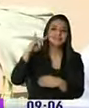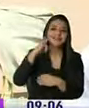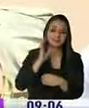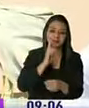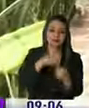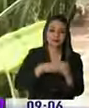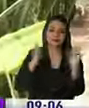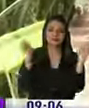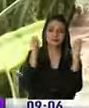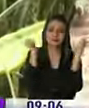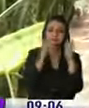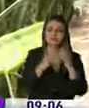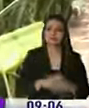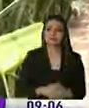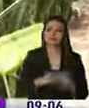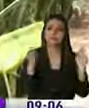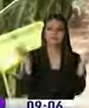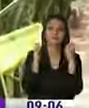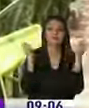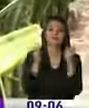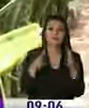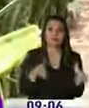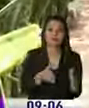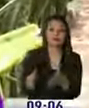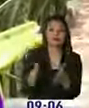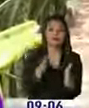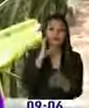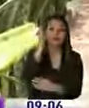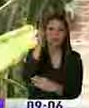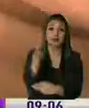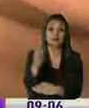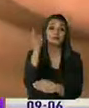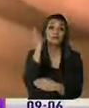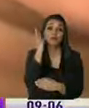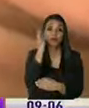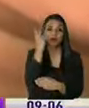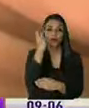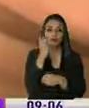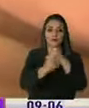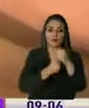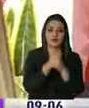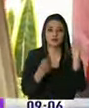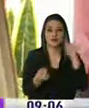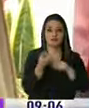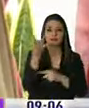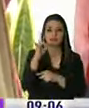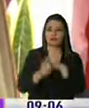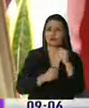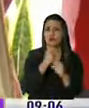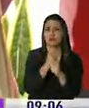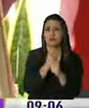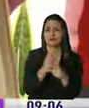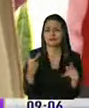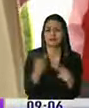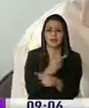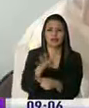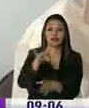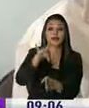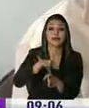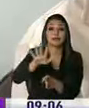parte de la Fundación. La Fundación Caminos de Esperanza Talita Kumi acoge a mujeres de entre 12 y 18 años que se encuentran en situación de